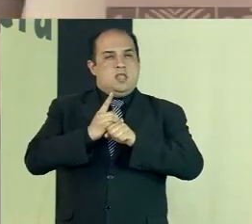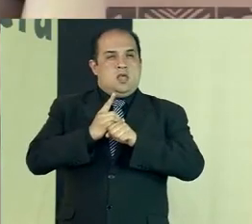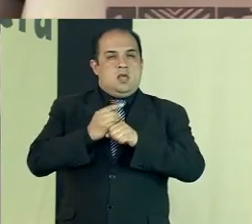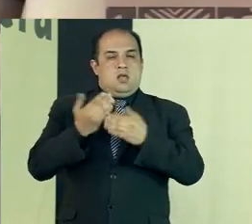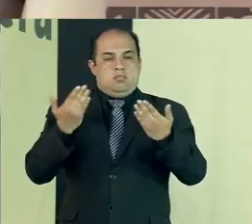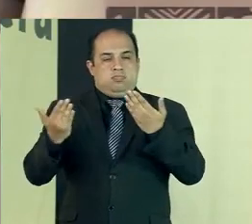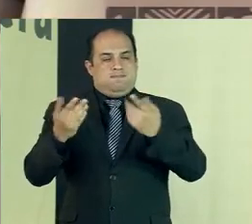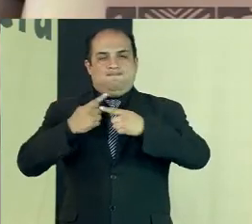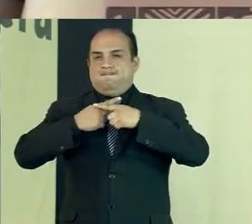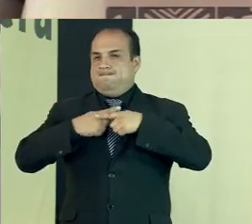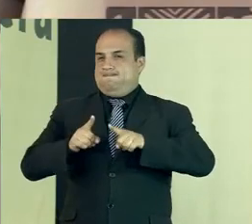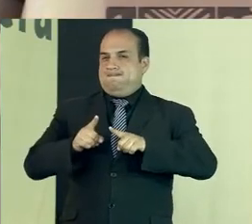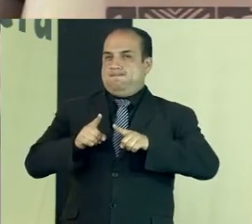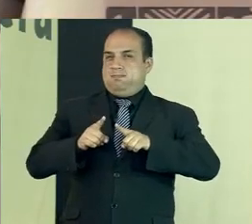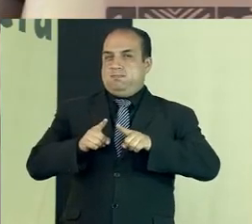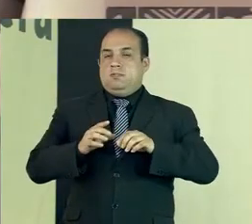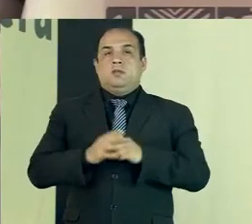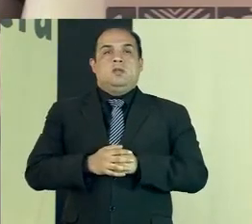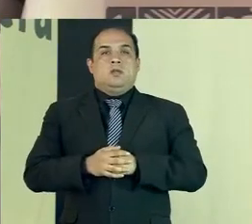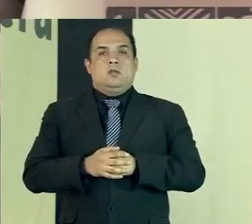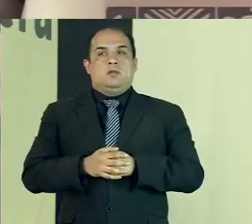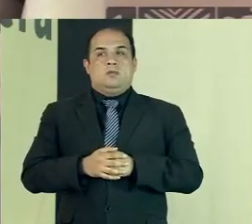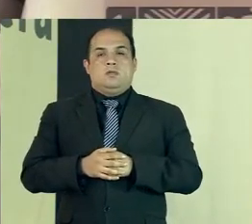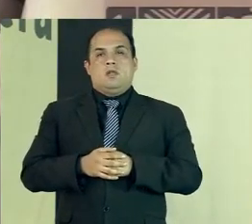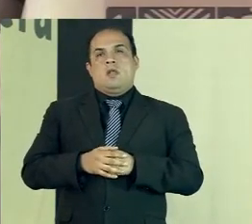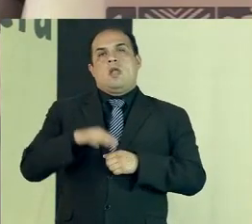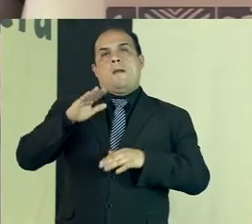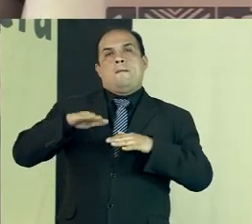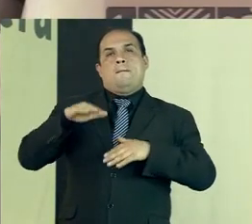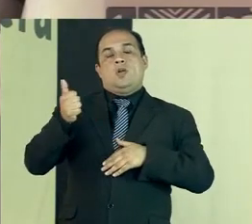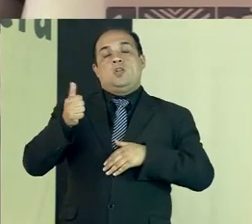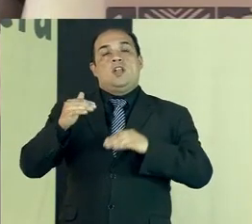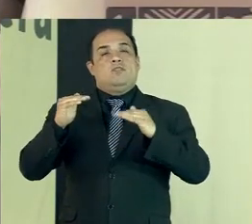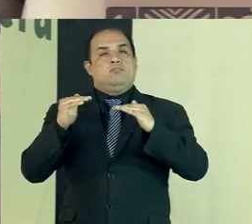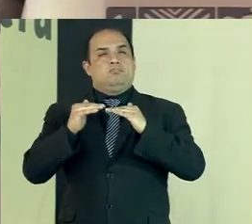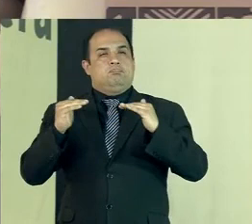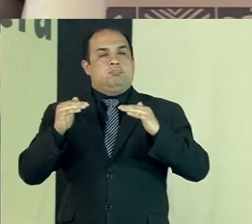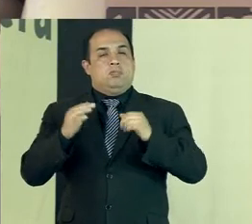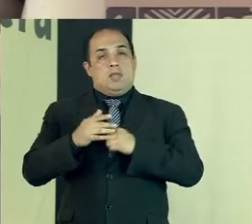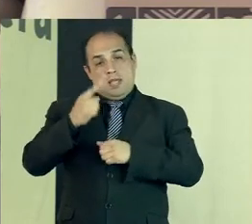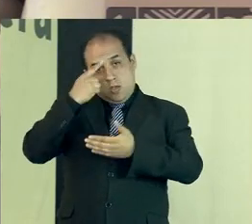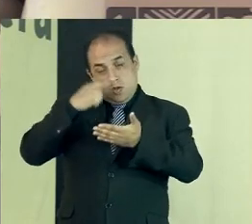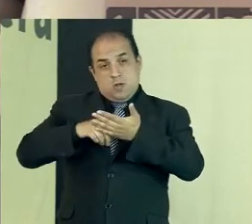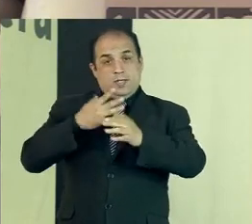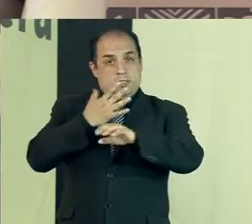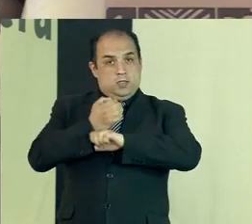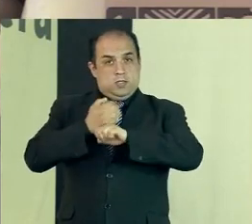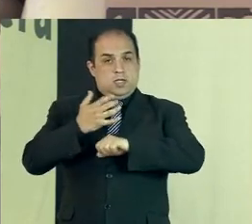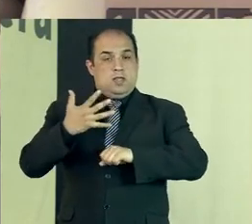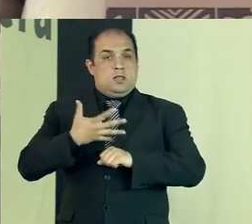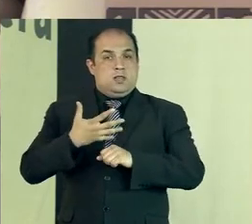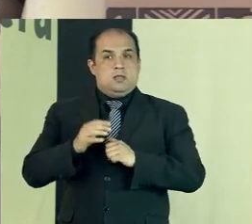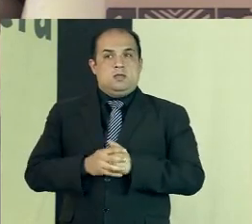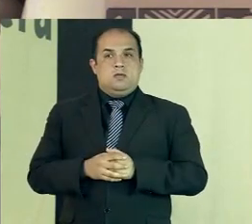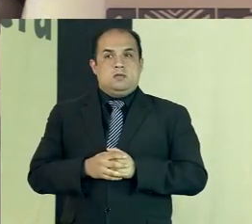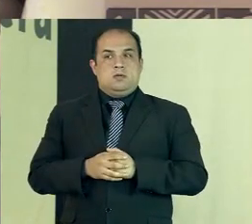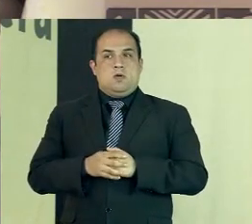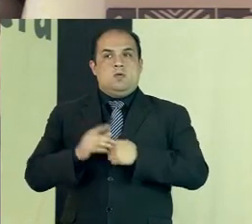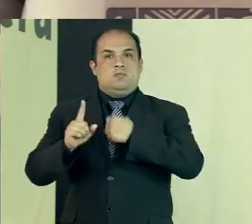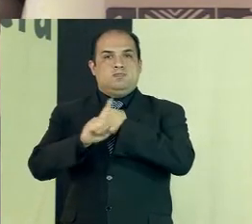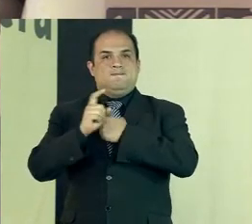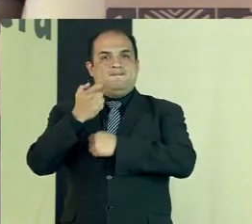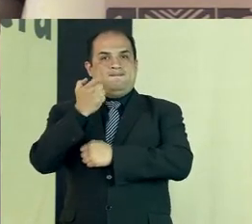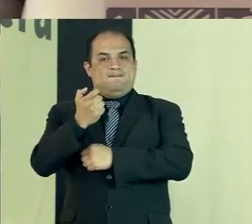son tan diferentes en un sentido en desarrollo etcétera pero creo que en eeuu tiene no es un problema de